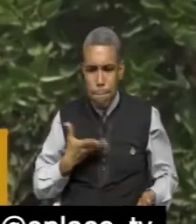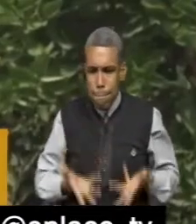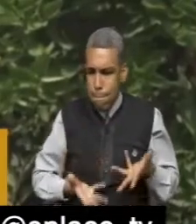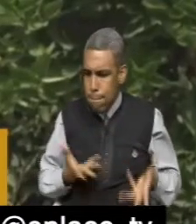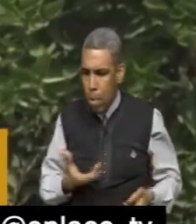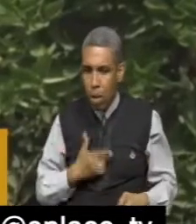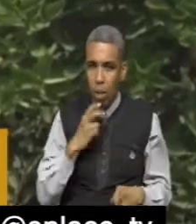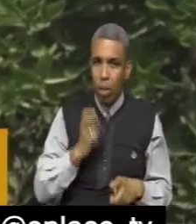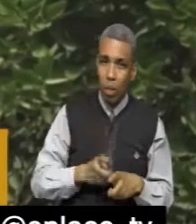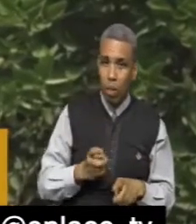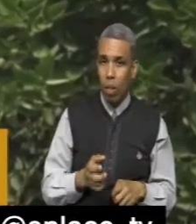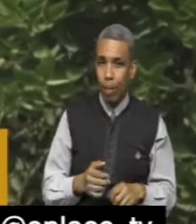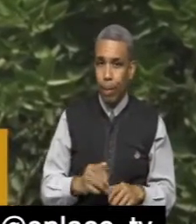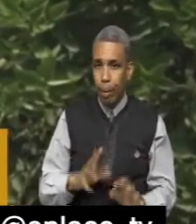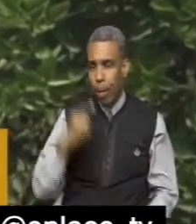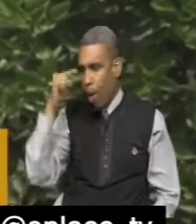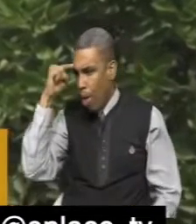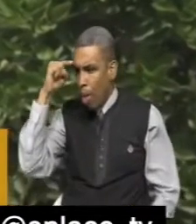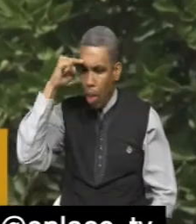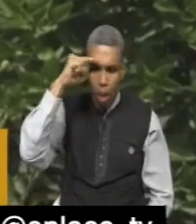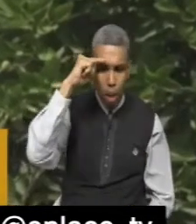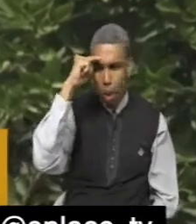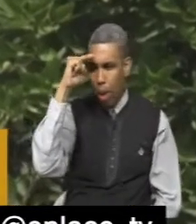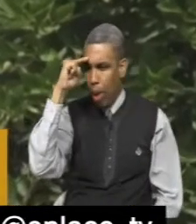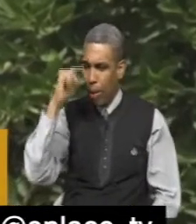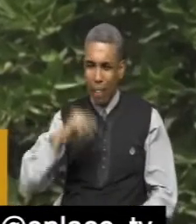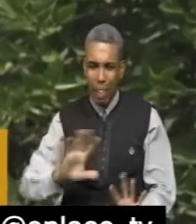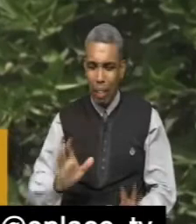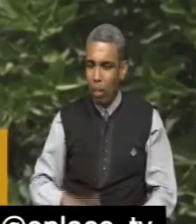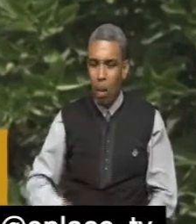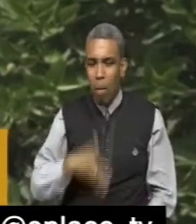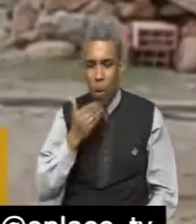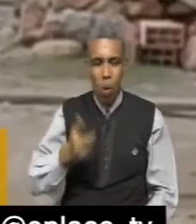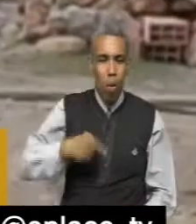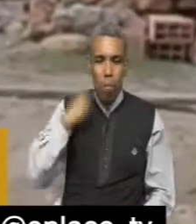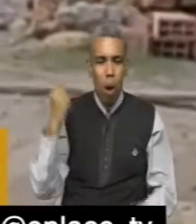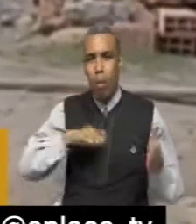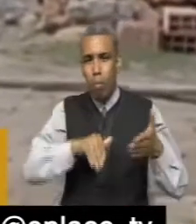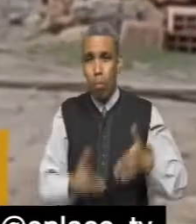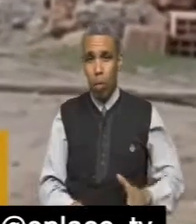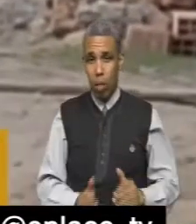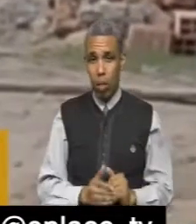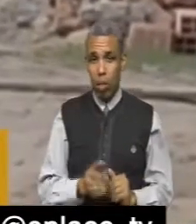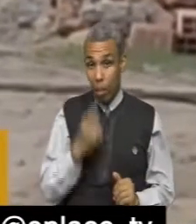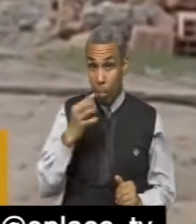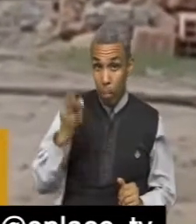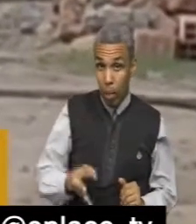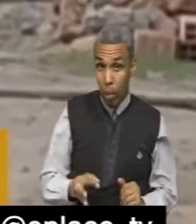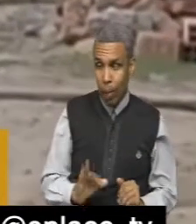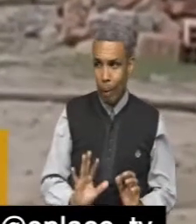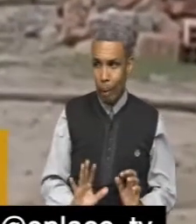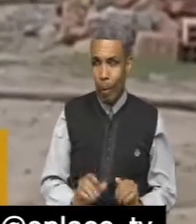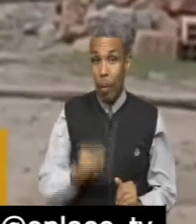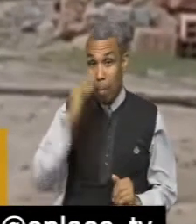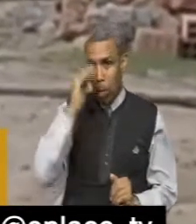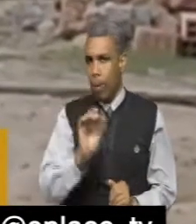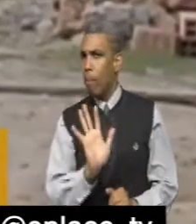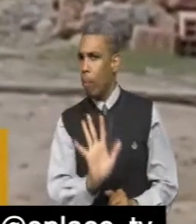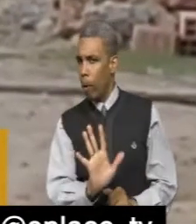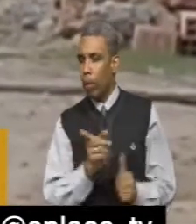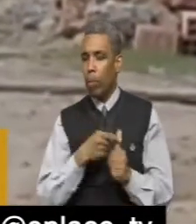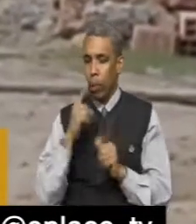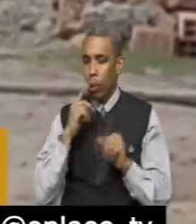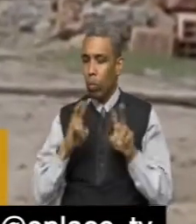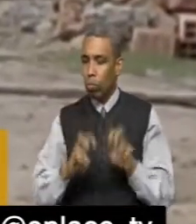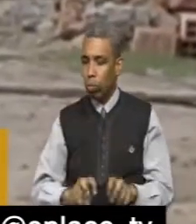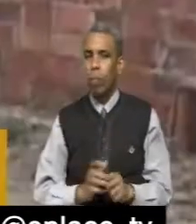Sin embargo, esa hipótesis hace parte de la investigación de las autoridades. En lo que va corrido de este año ya son 20 las personas que han decidido